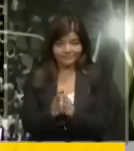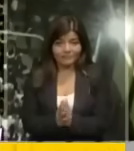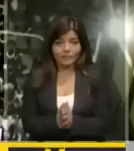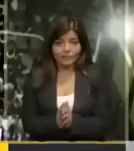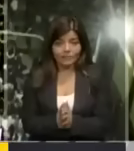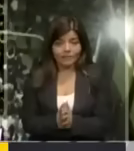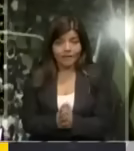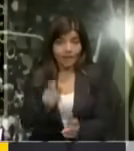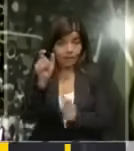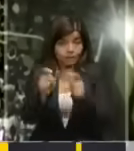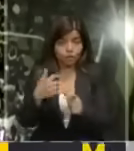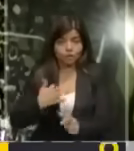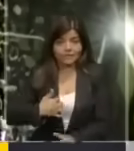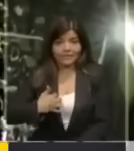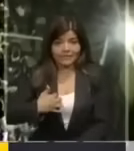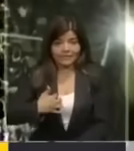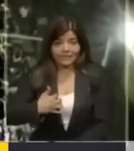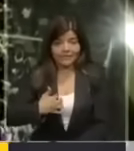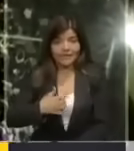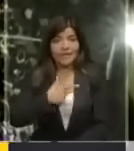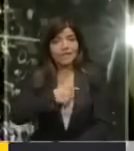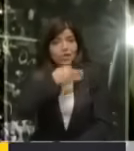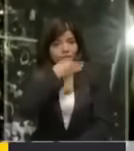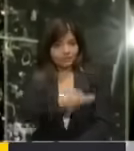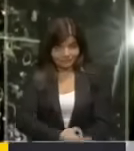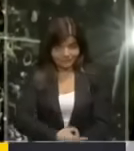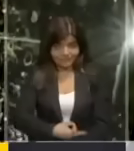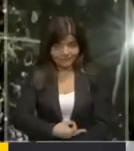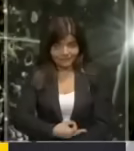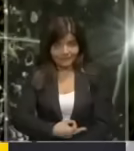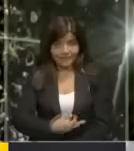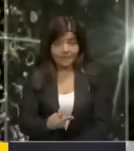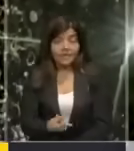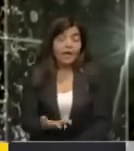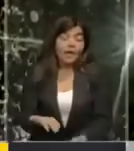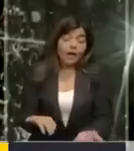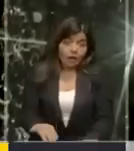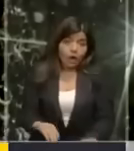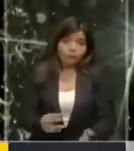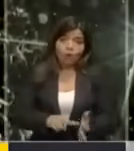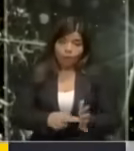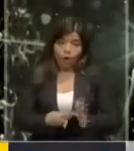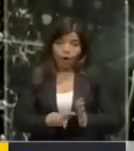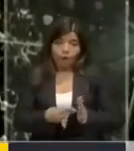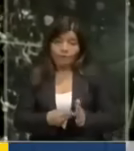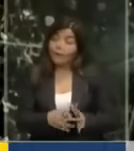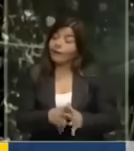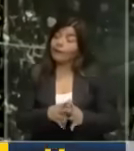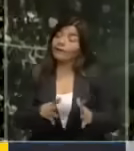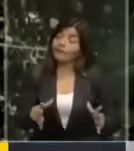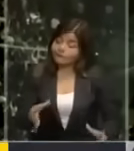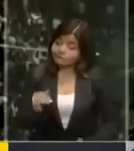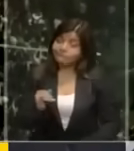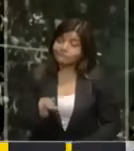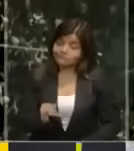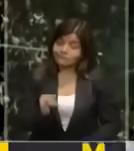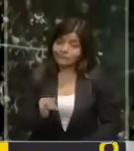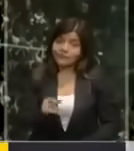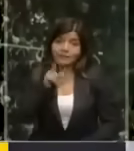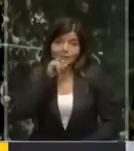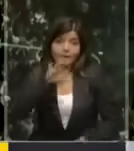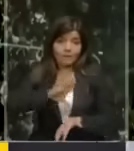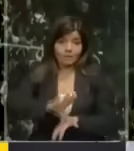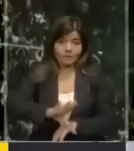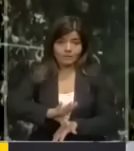A los argentinos, quiero decirles que a pesar de los problemas enormes que tiene el